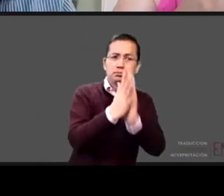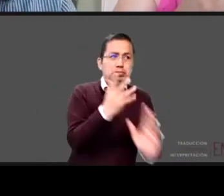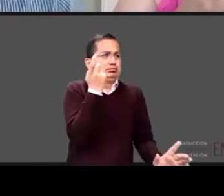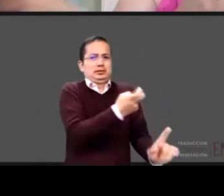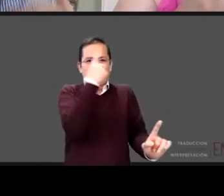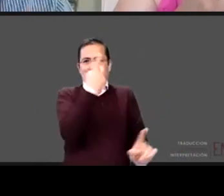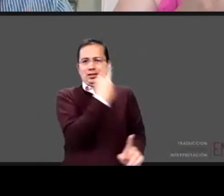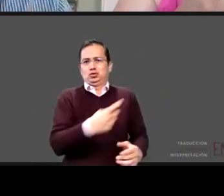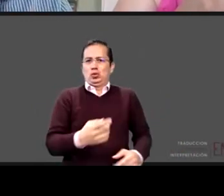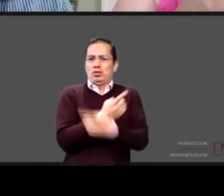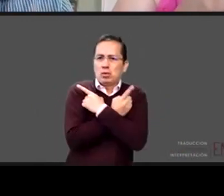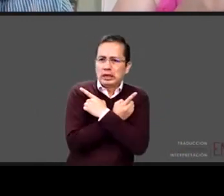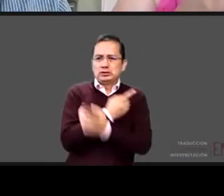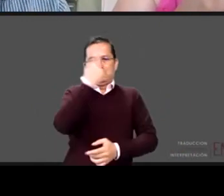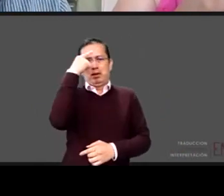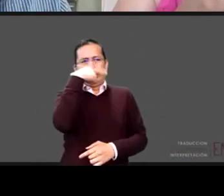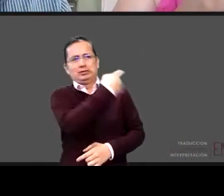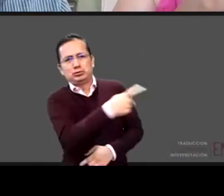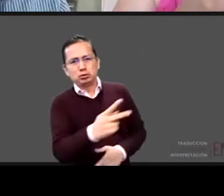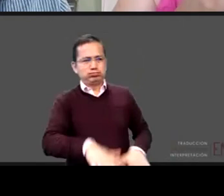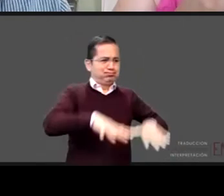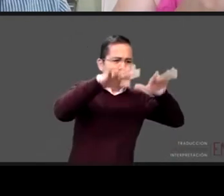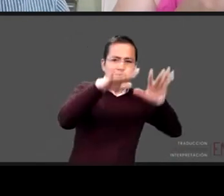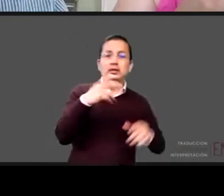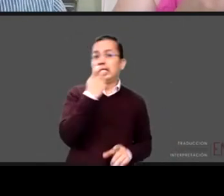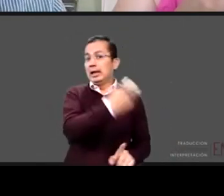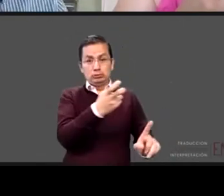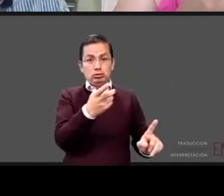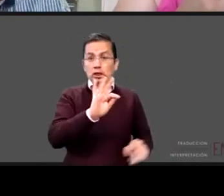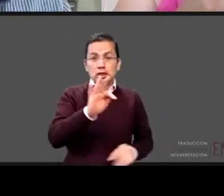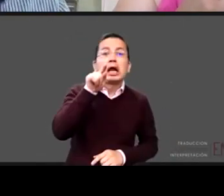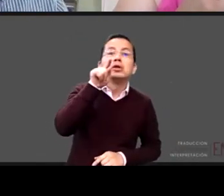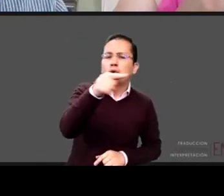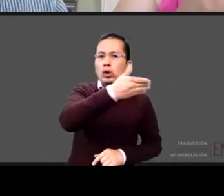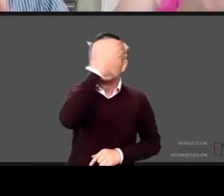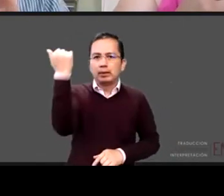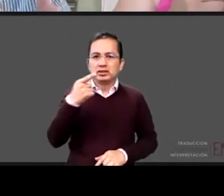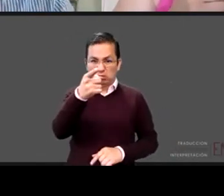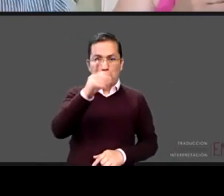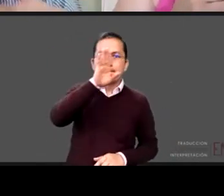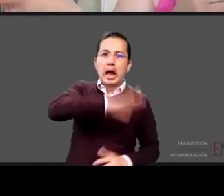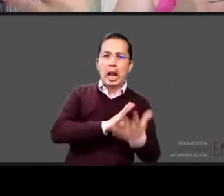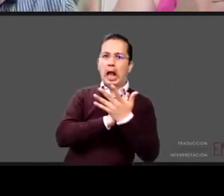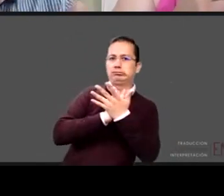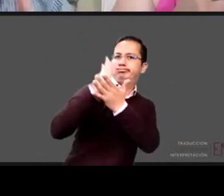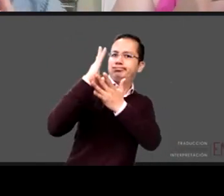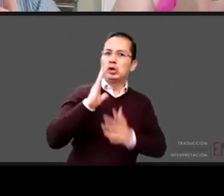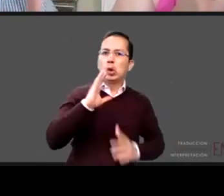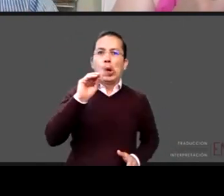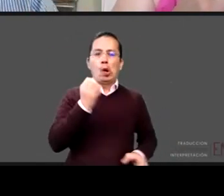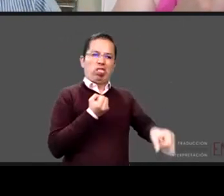educación le afecta, es suya. Por lo tanto, si no sabes si te pasaste o no, si te falta, si te viste